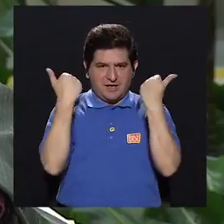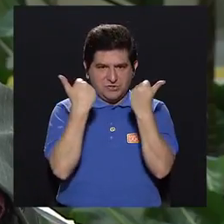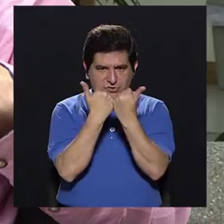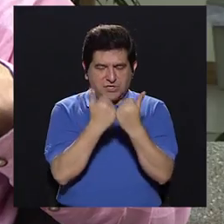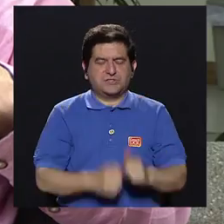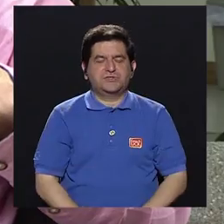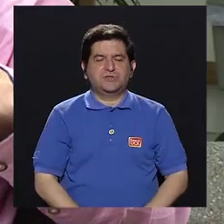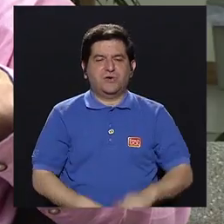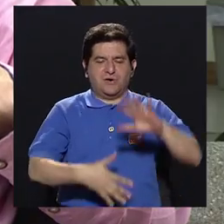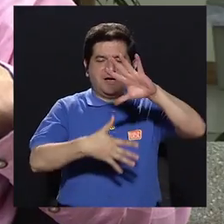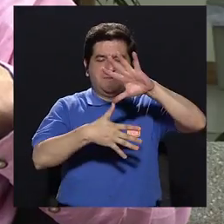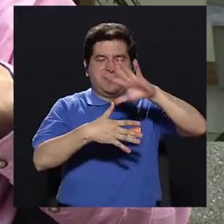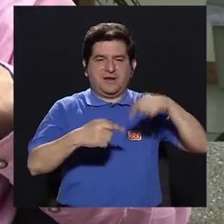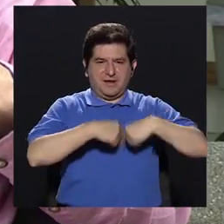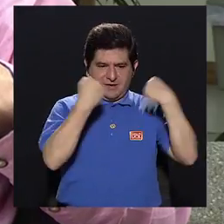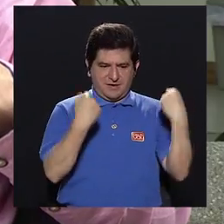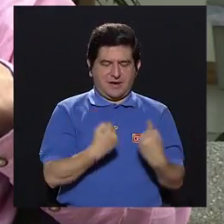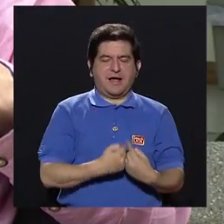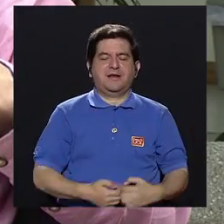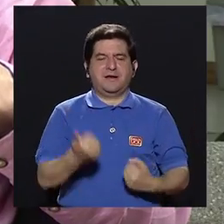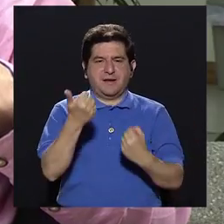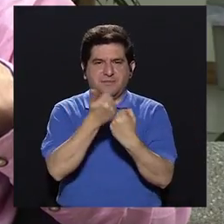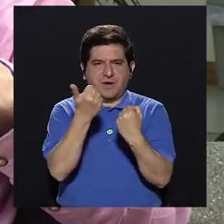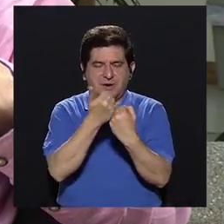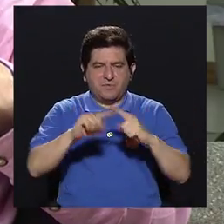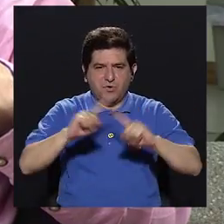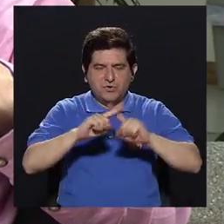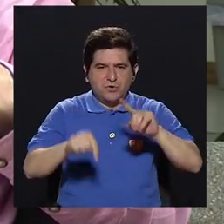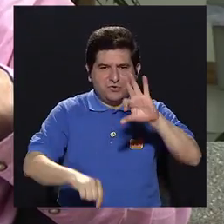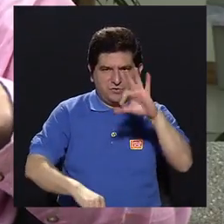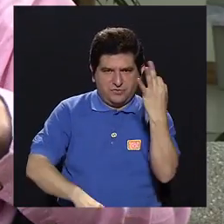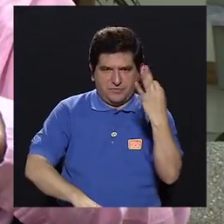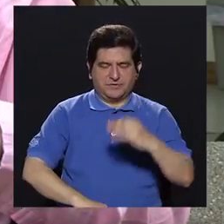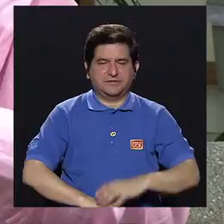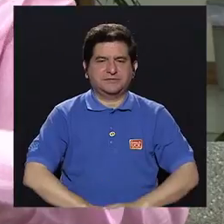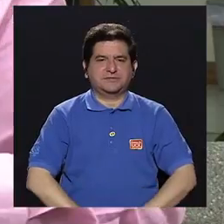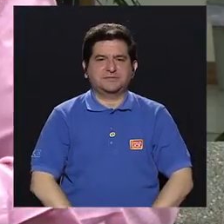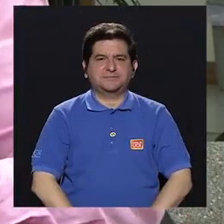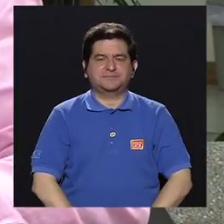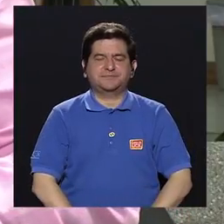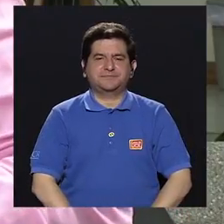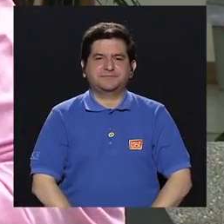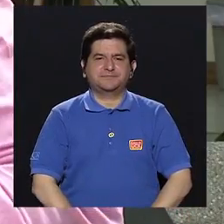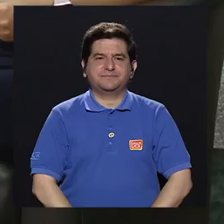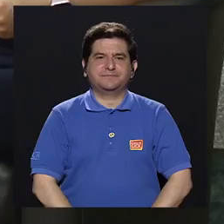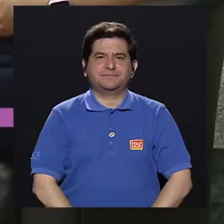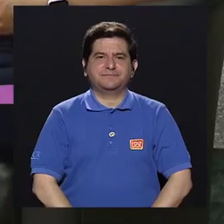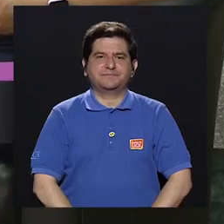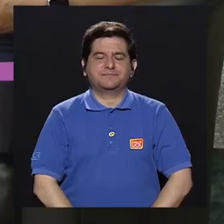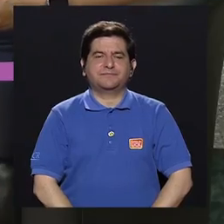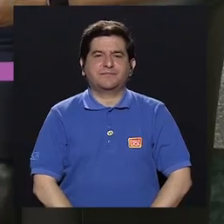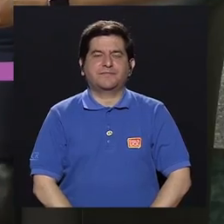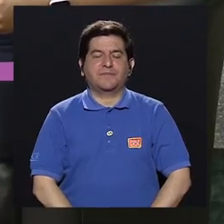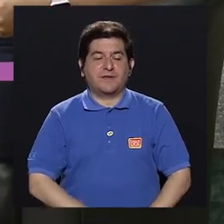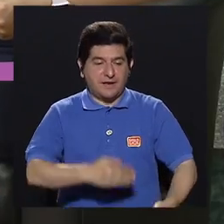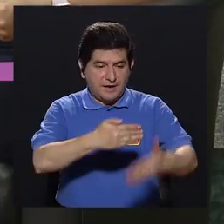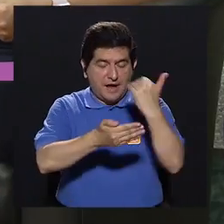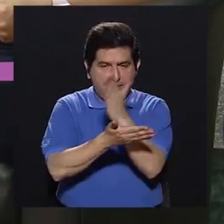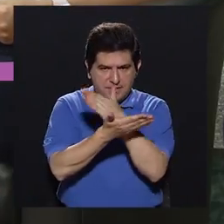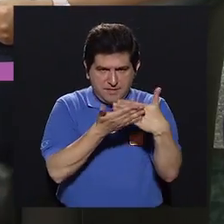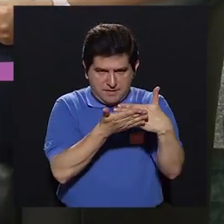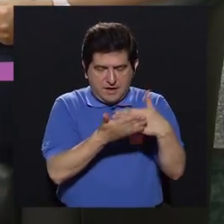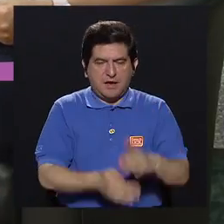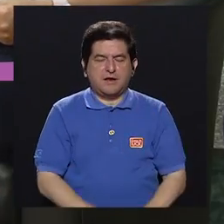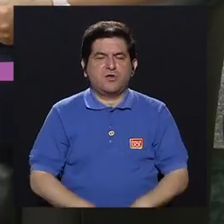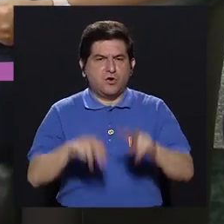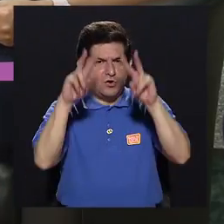Asociación Americana del Corazón para RCP básico, RCP avanzado y primeros auxilios. Johnny, en el bloque anterior